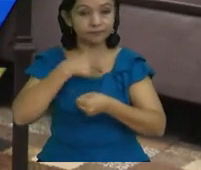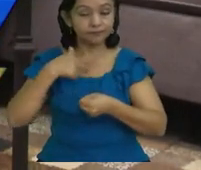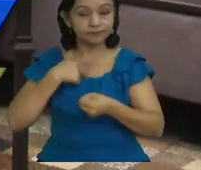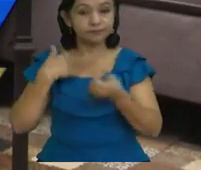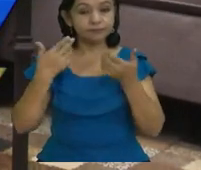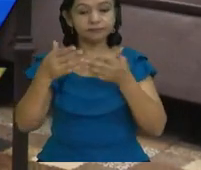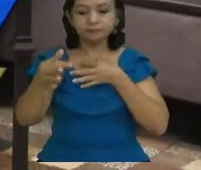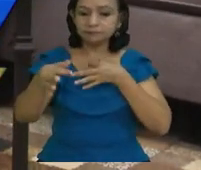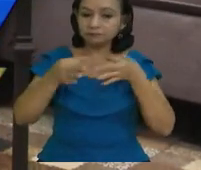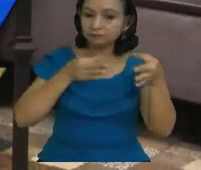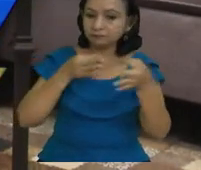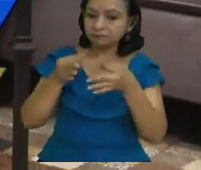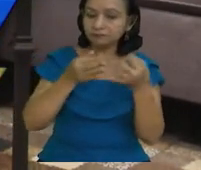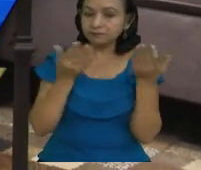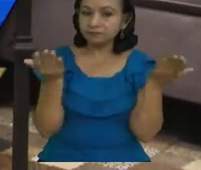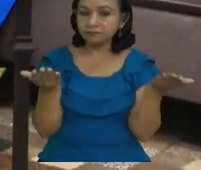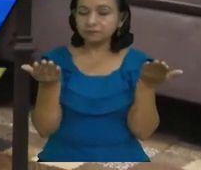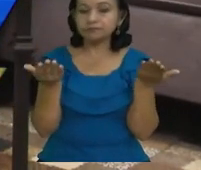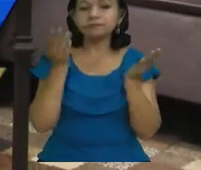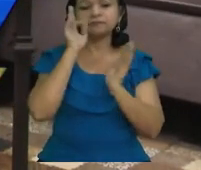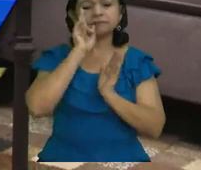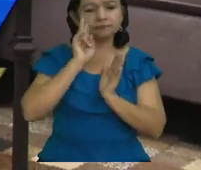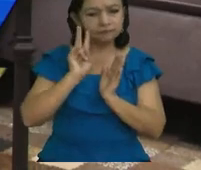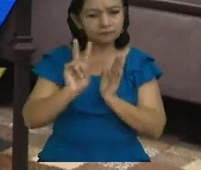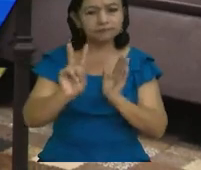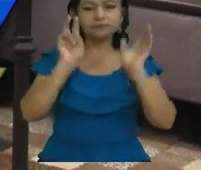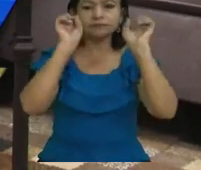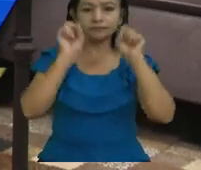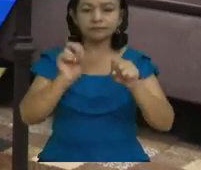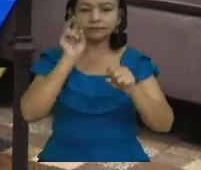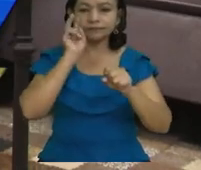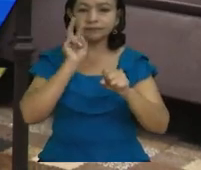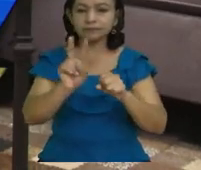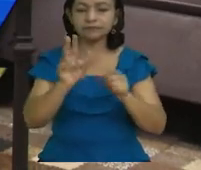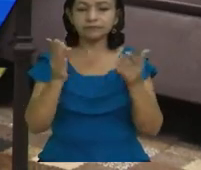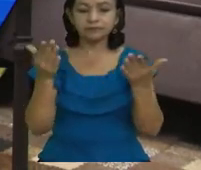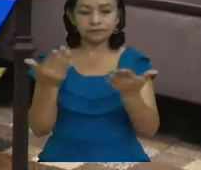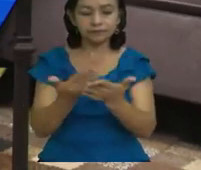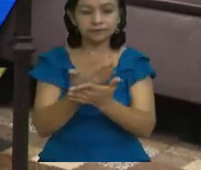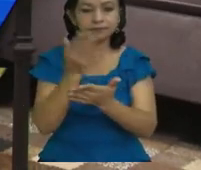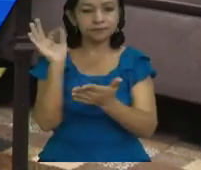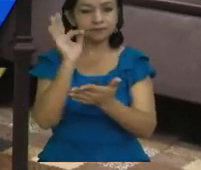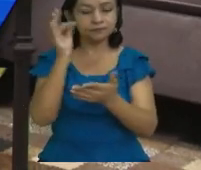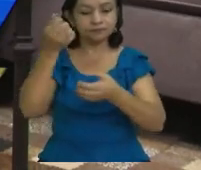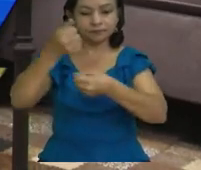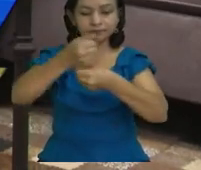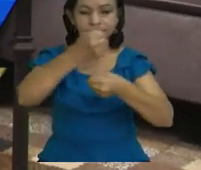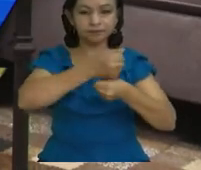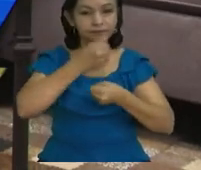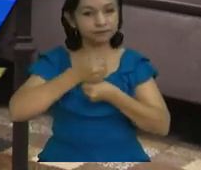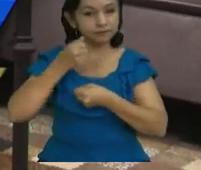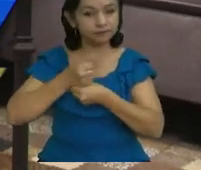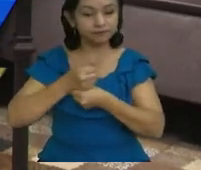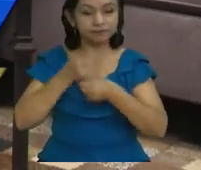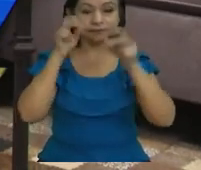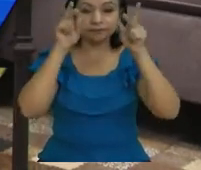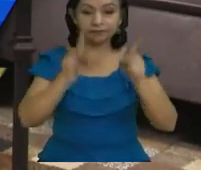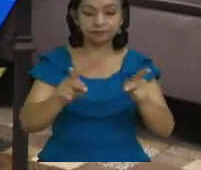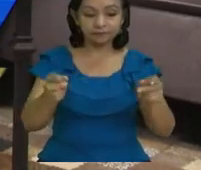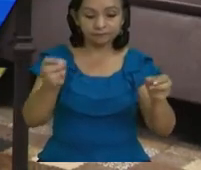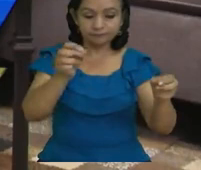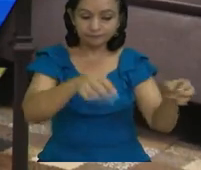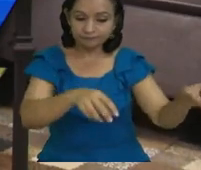poco se menciona, pero lo vemos en esa adopción de las nuevas tecnologías de parte de nuestros agricultores,